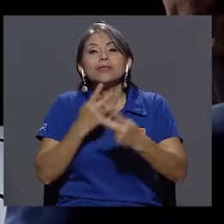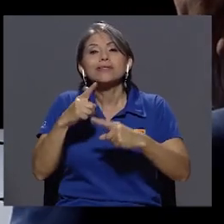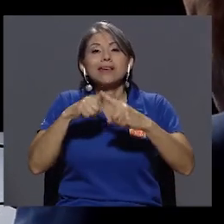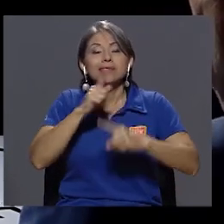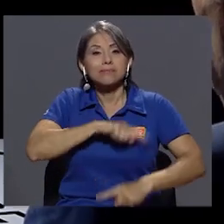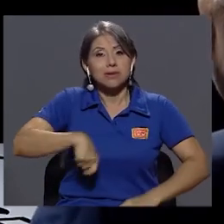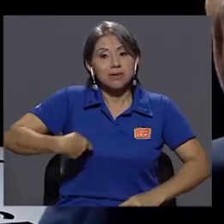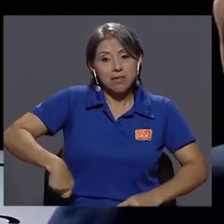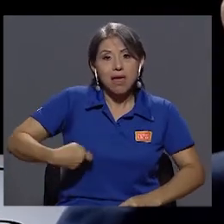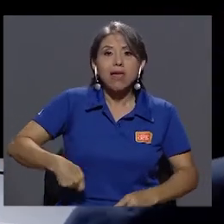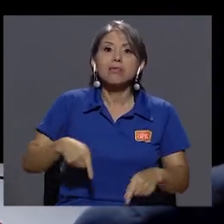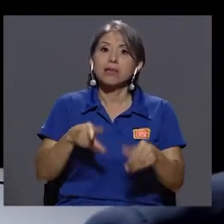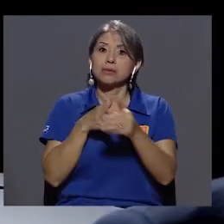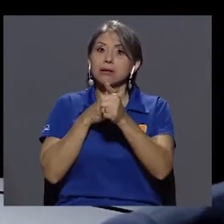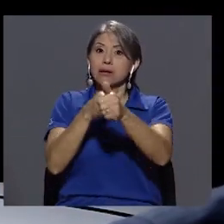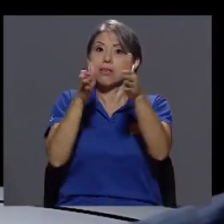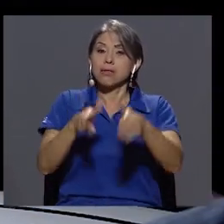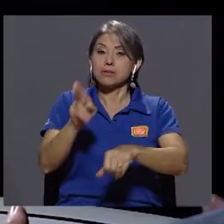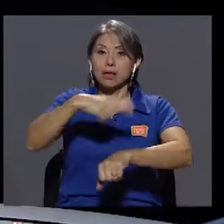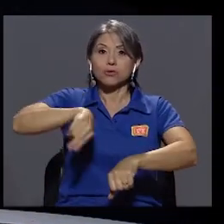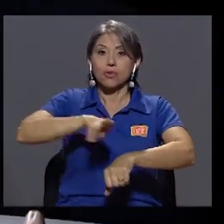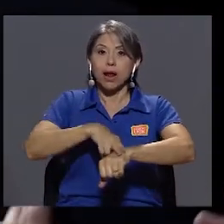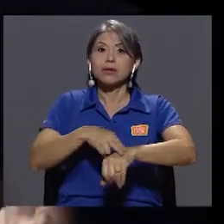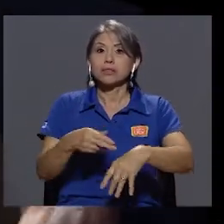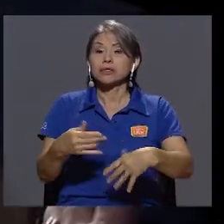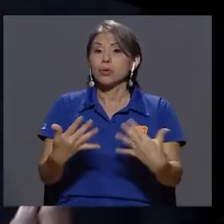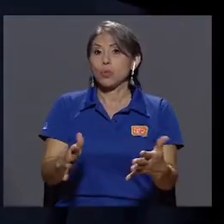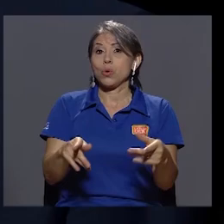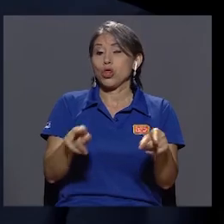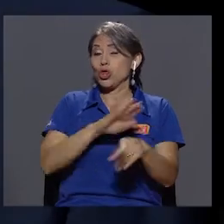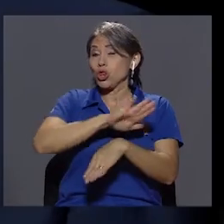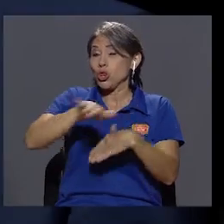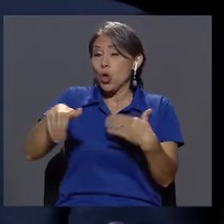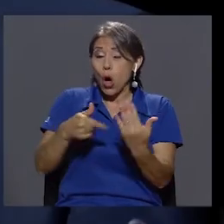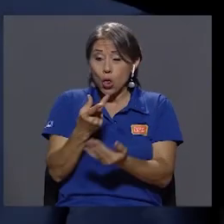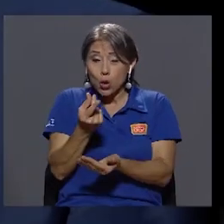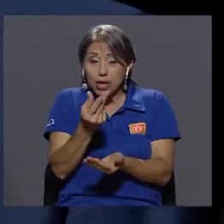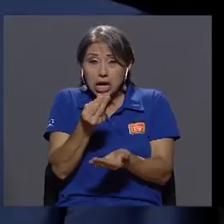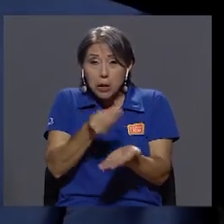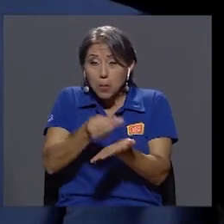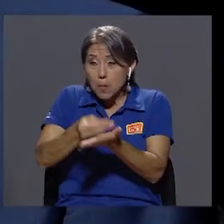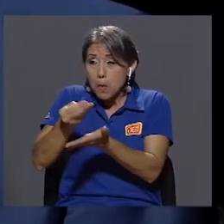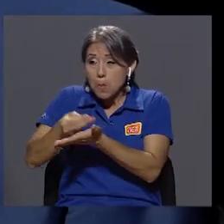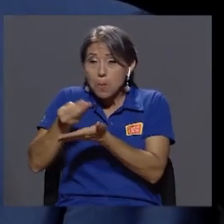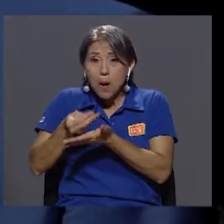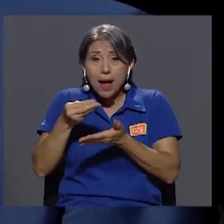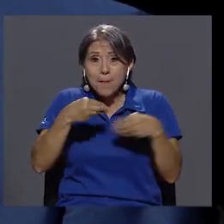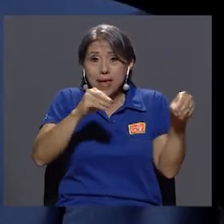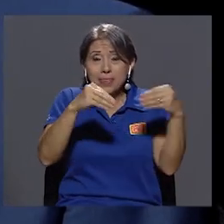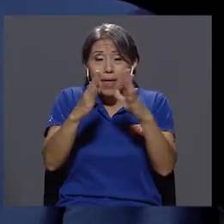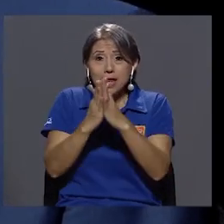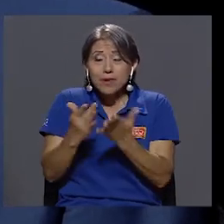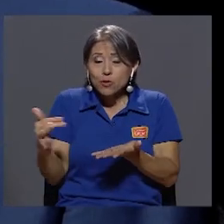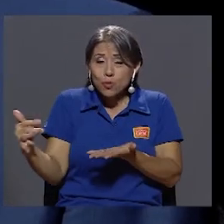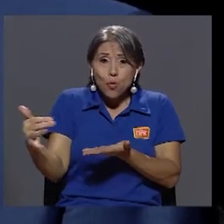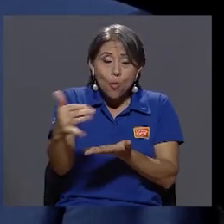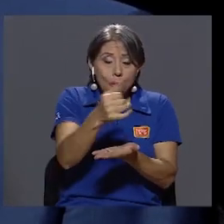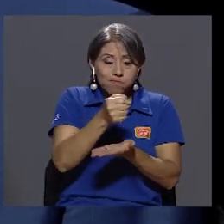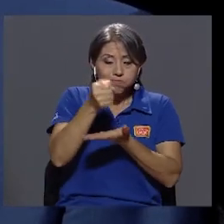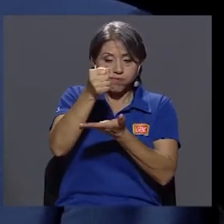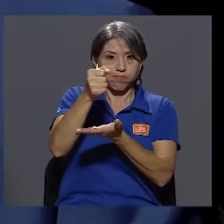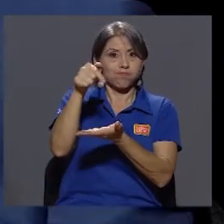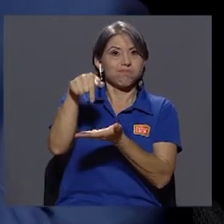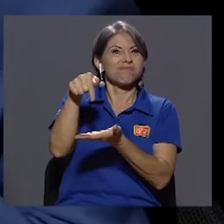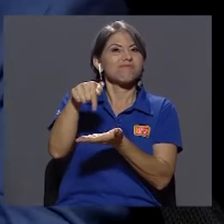grandes líderes nacionales y como usted lo dijo todo el dinero que se obtenga de esa venta este